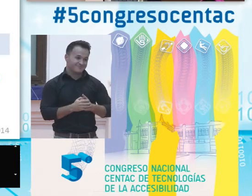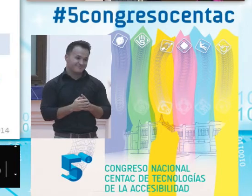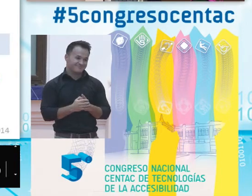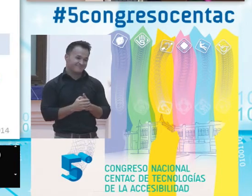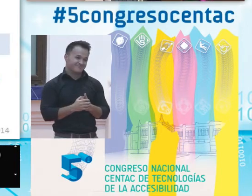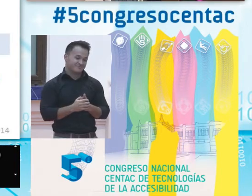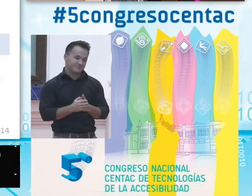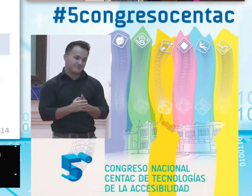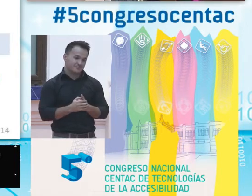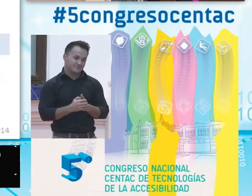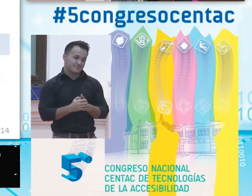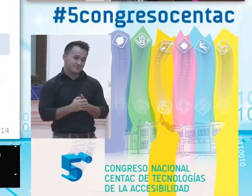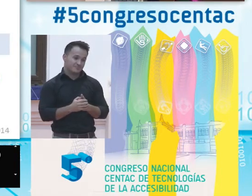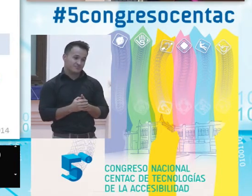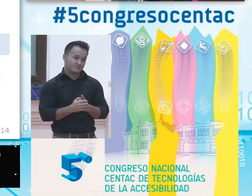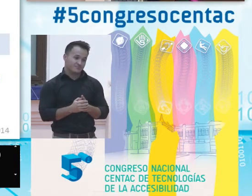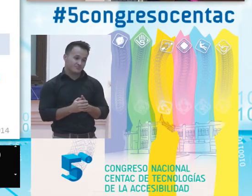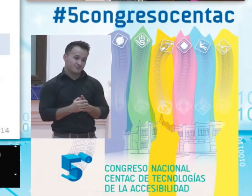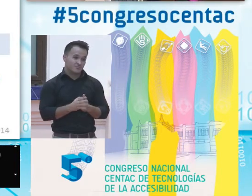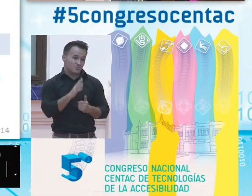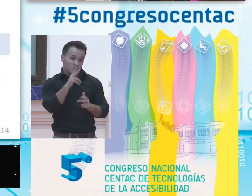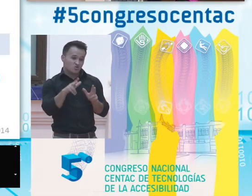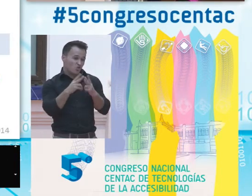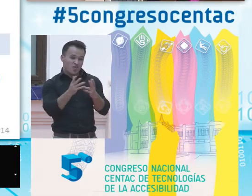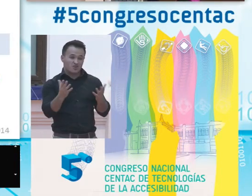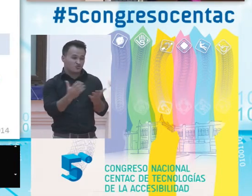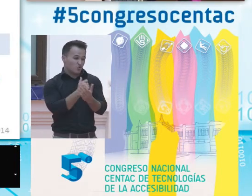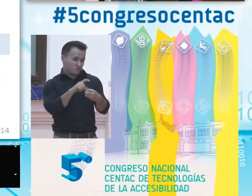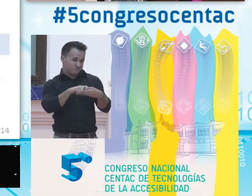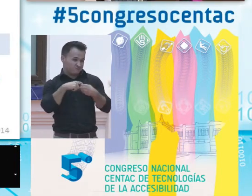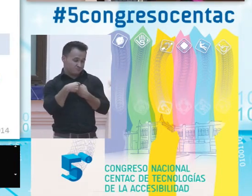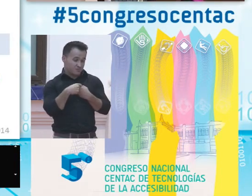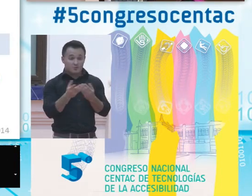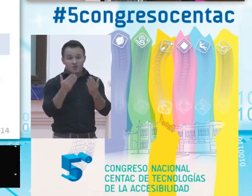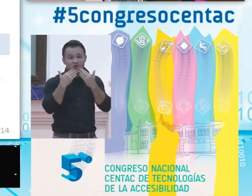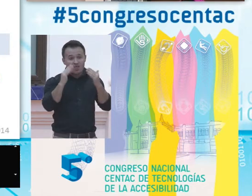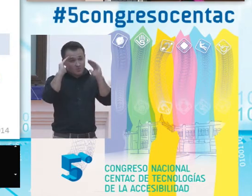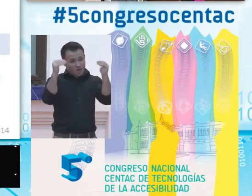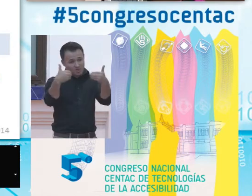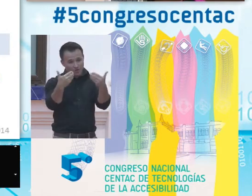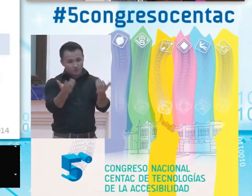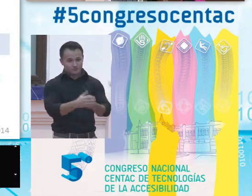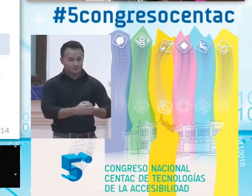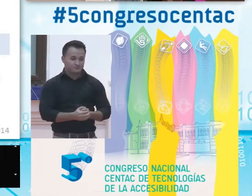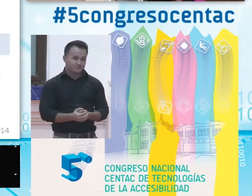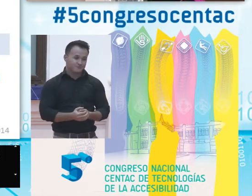final es la que nos desenvolvemos. Y nada, muchas gracias por vuestra atención.